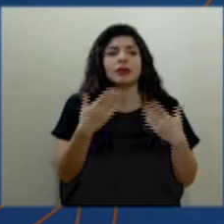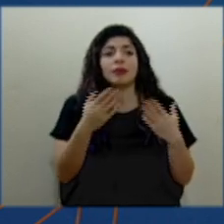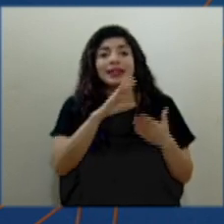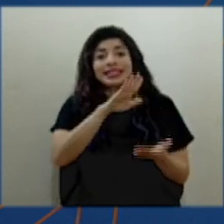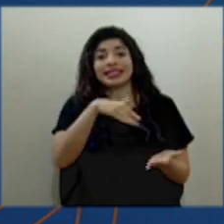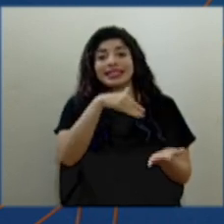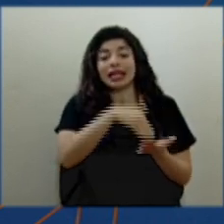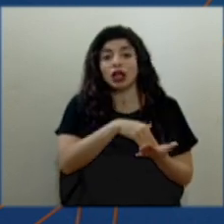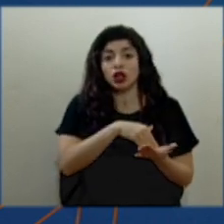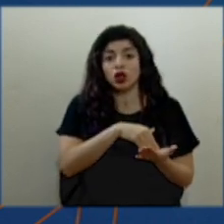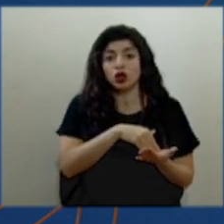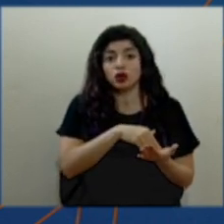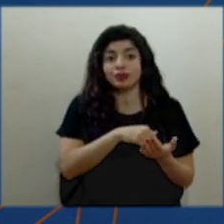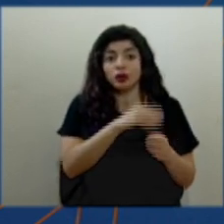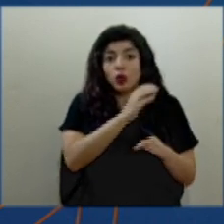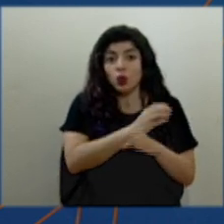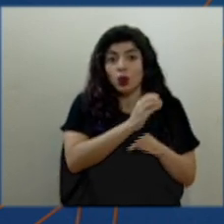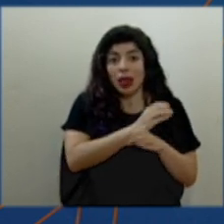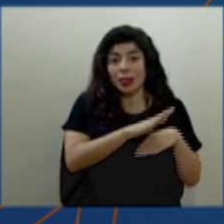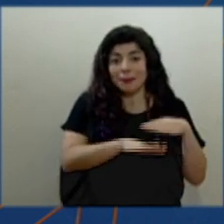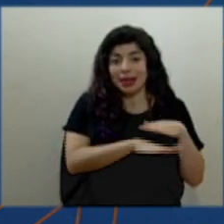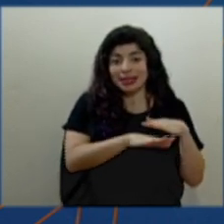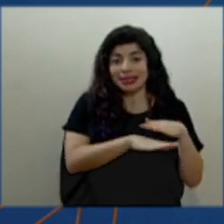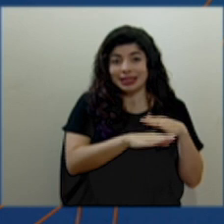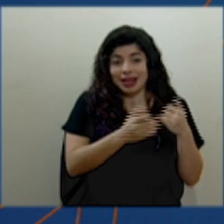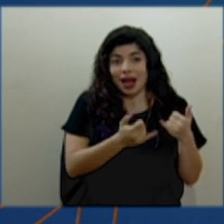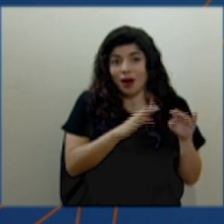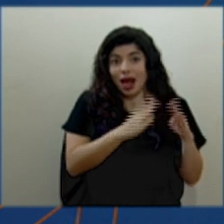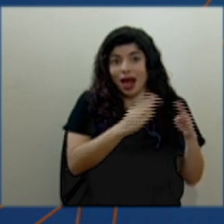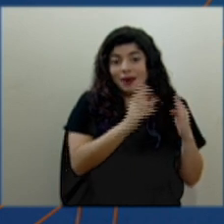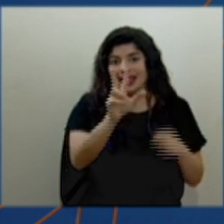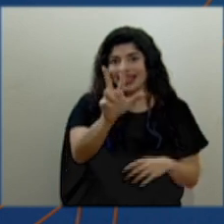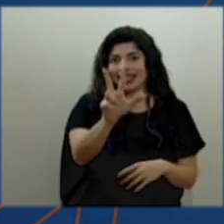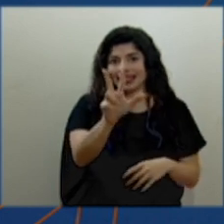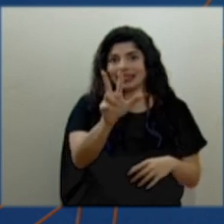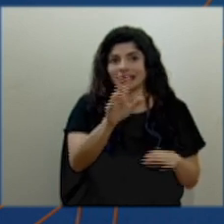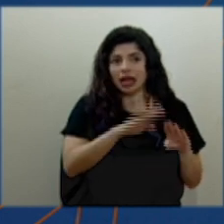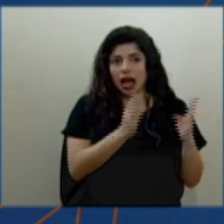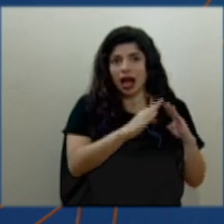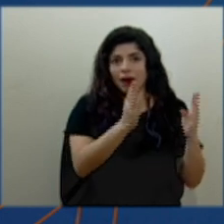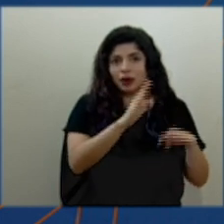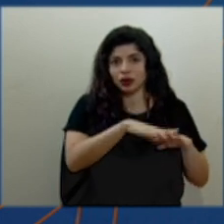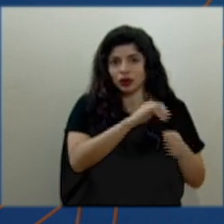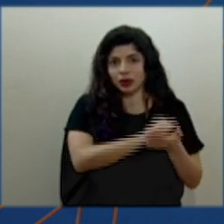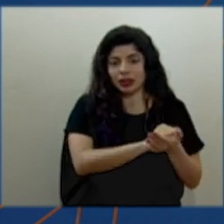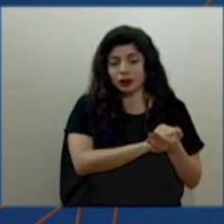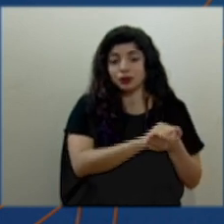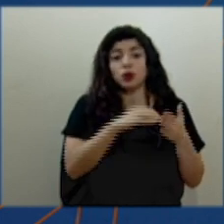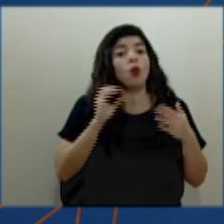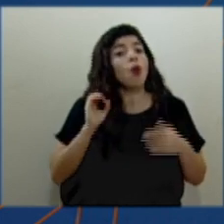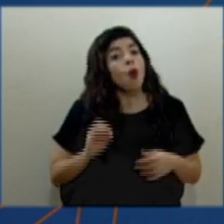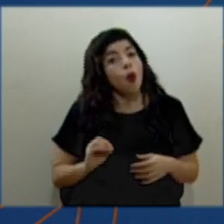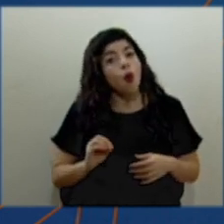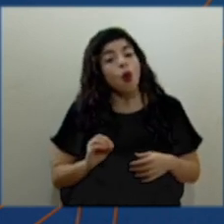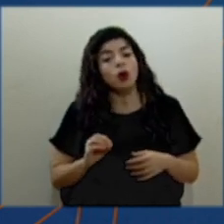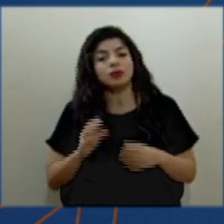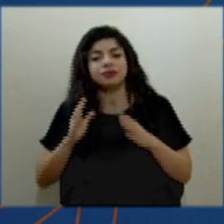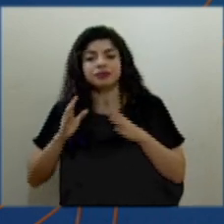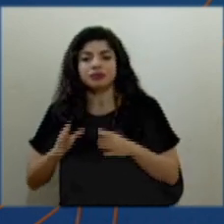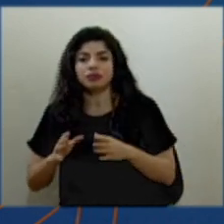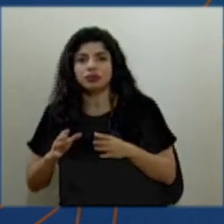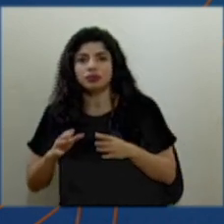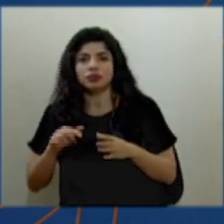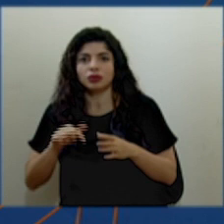los centros de cuidados básicos que hemos habilitado, 3 centros que hemos habilitado al respecto, o bien desde